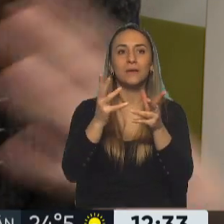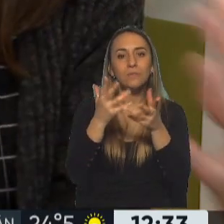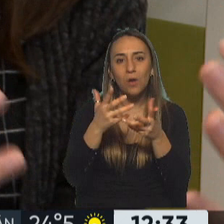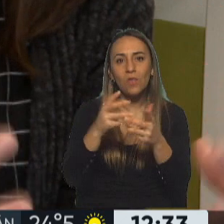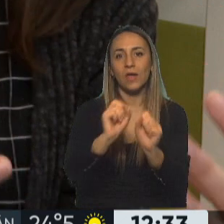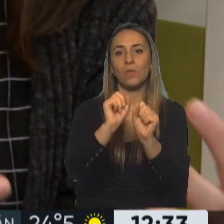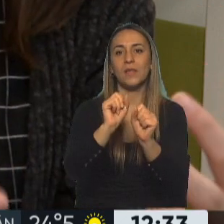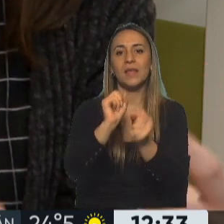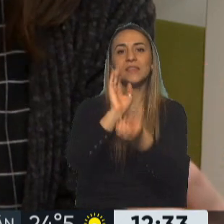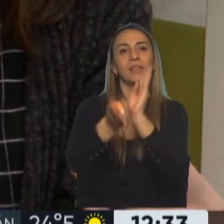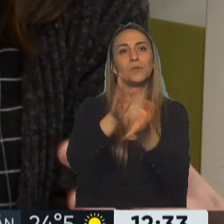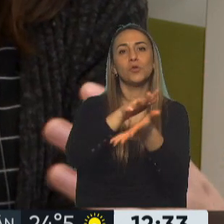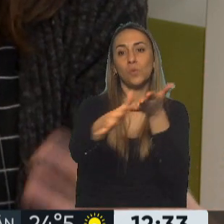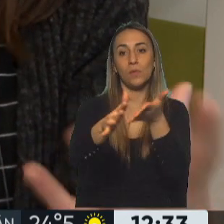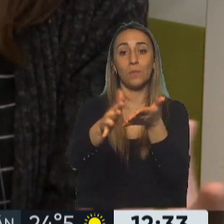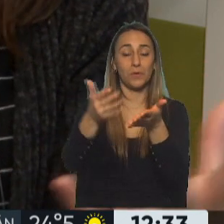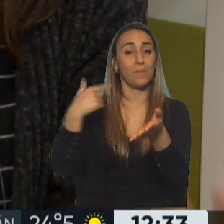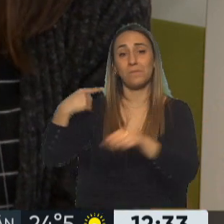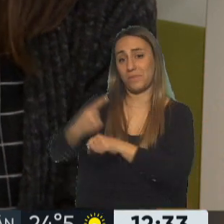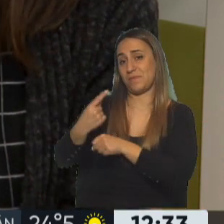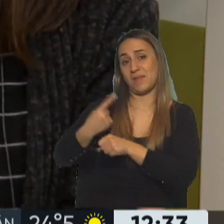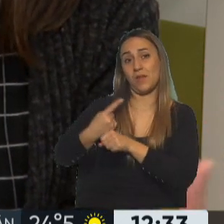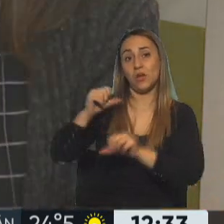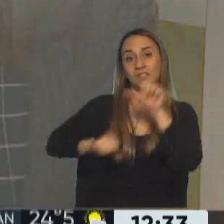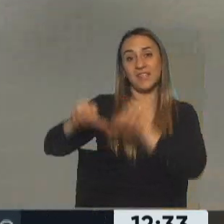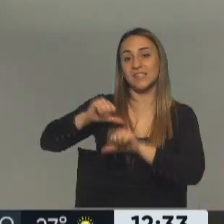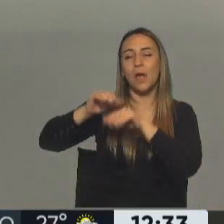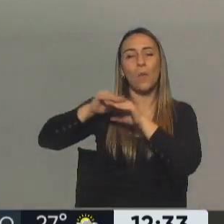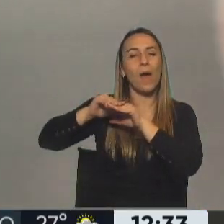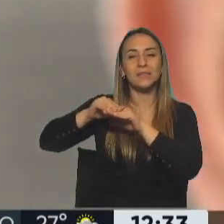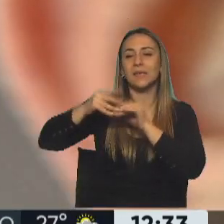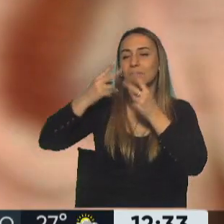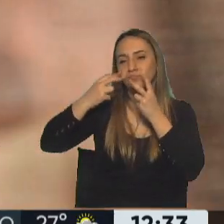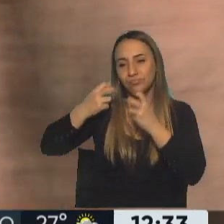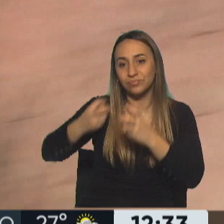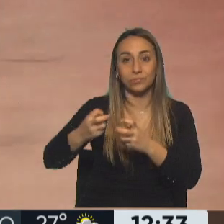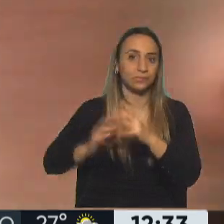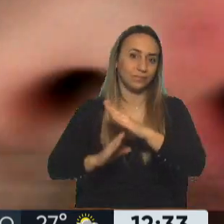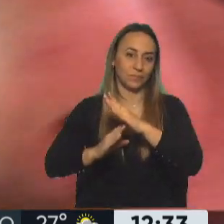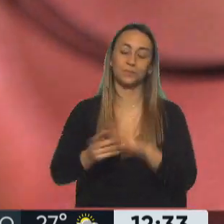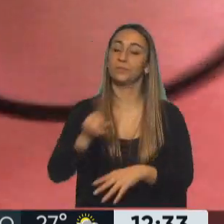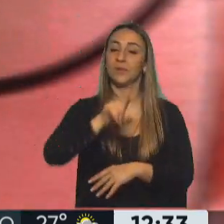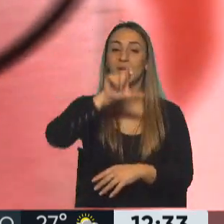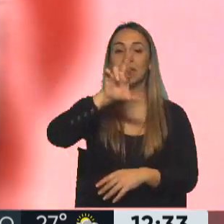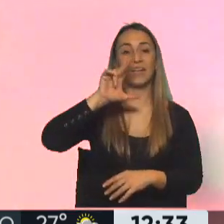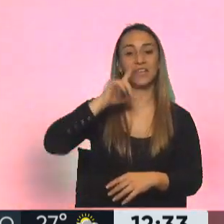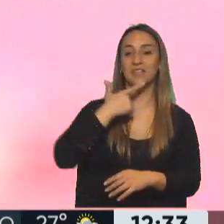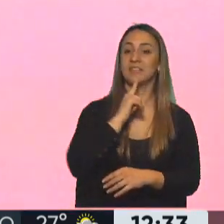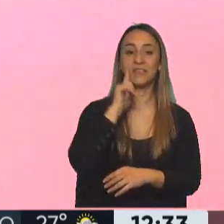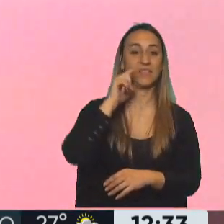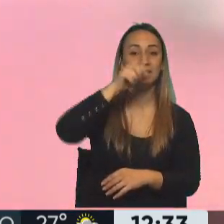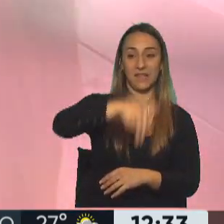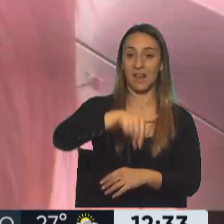Pero sin todo ese aporte importantísimo de la ciencia básica, es difícil. Cristian Zoraire es becario